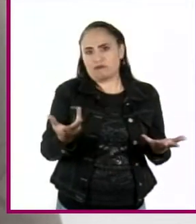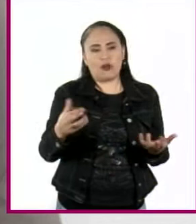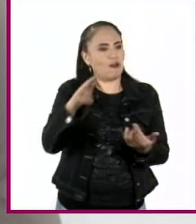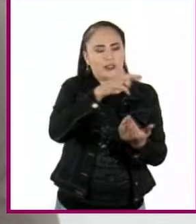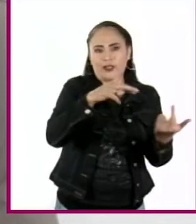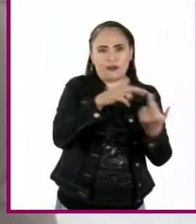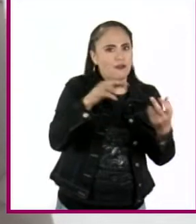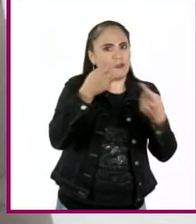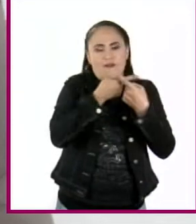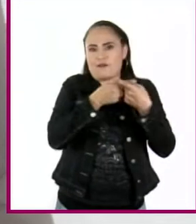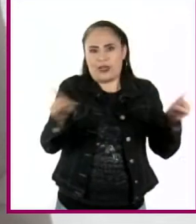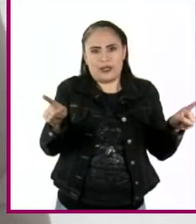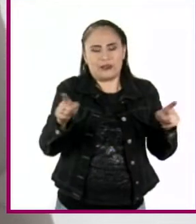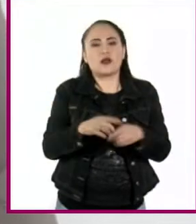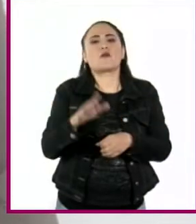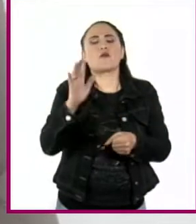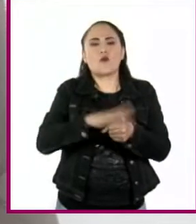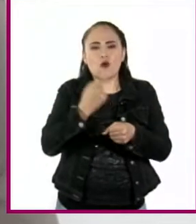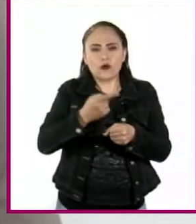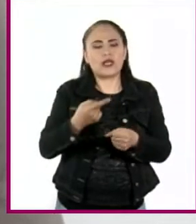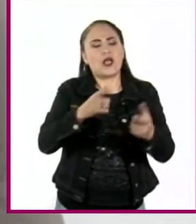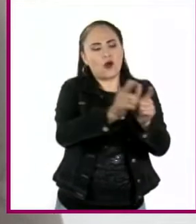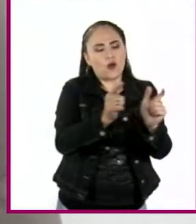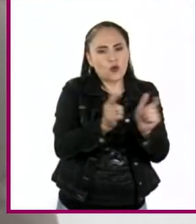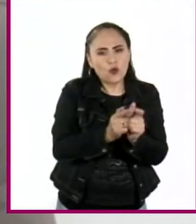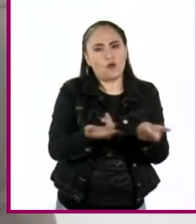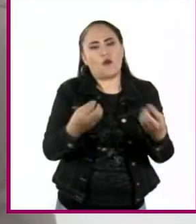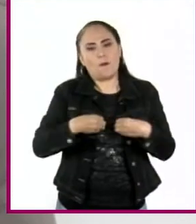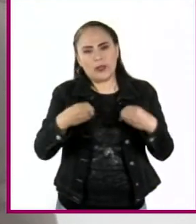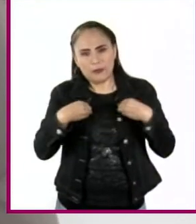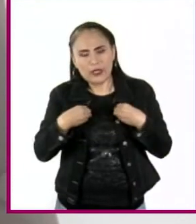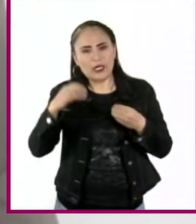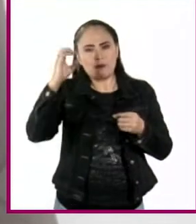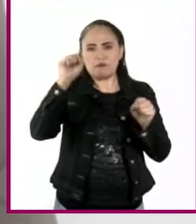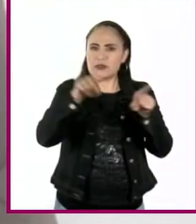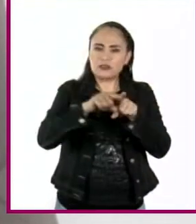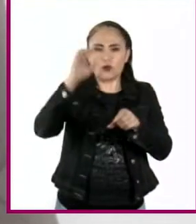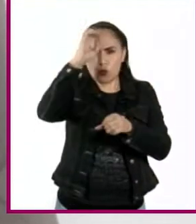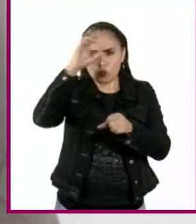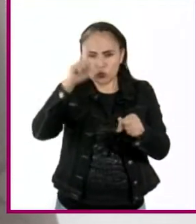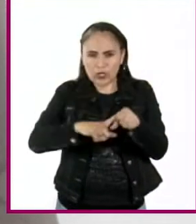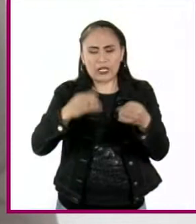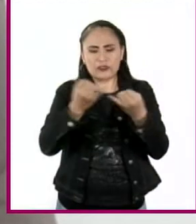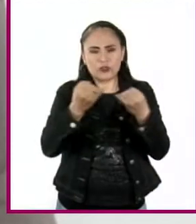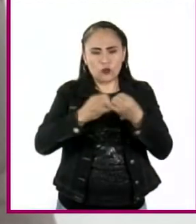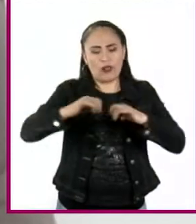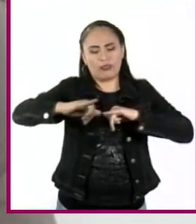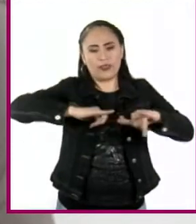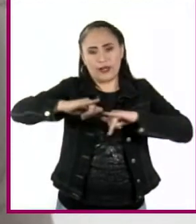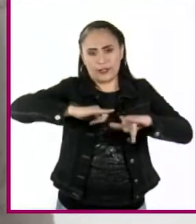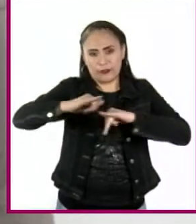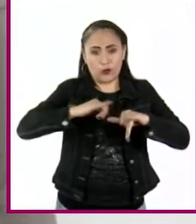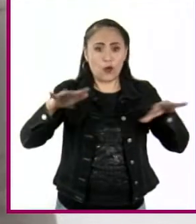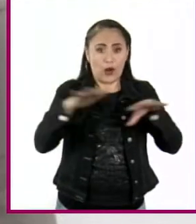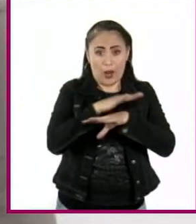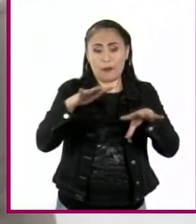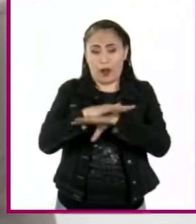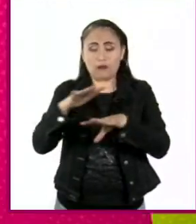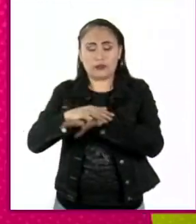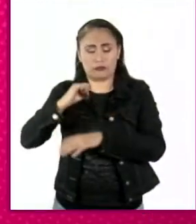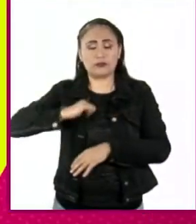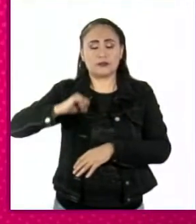completamente diferentes, no solo por cuestiones étnicas, culturales, sino por las condiciones geográficas que han cambiado a lo largo de estos